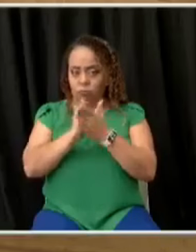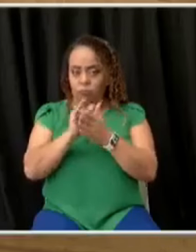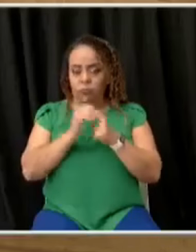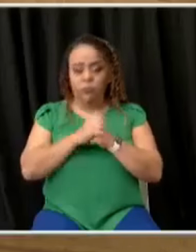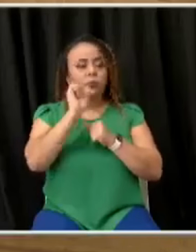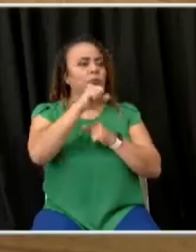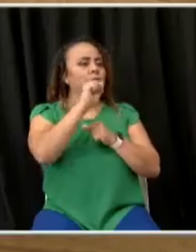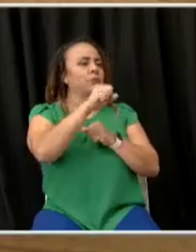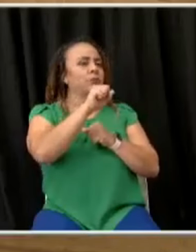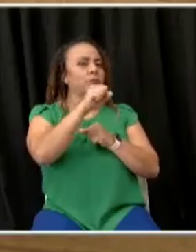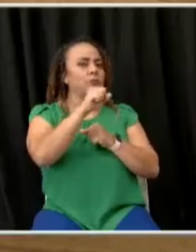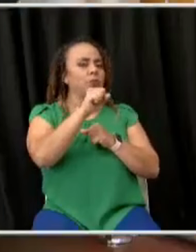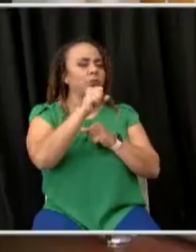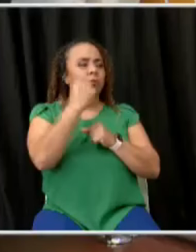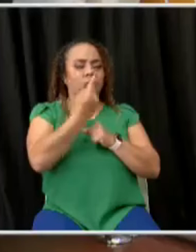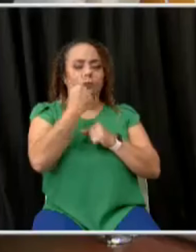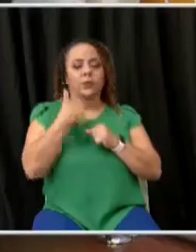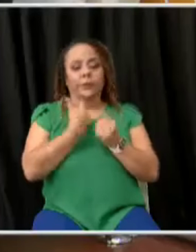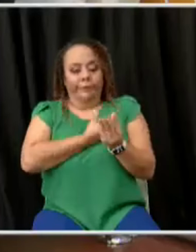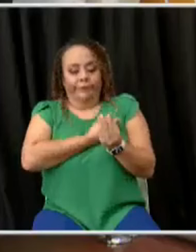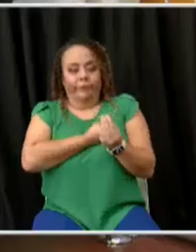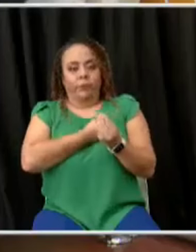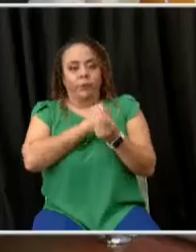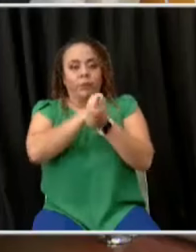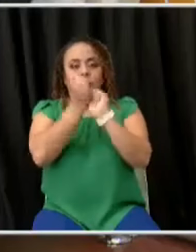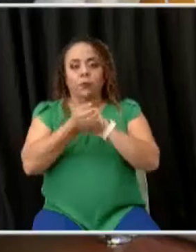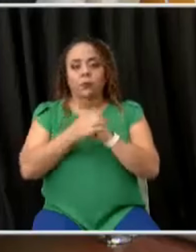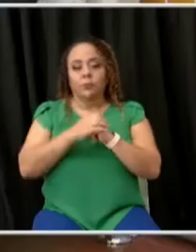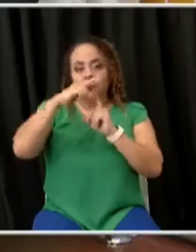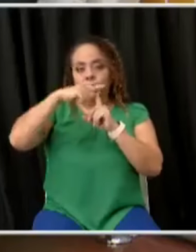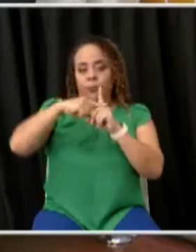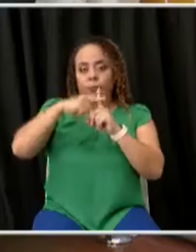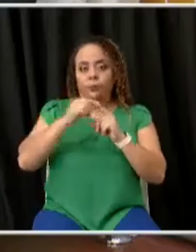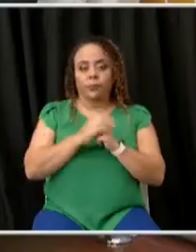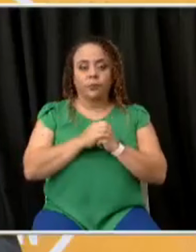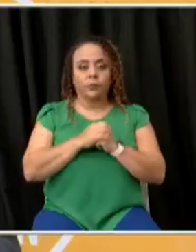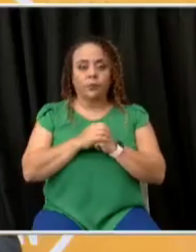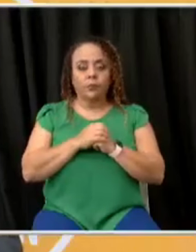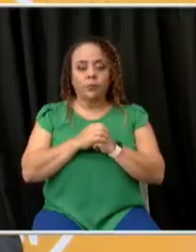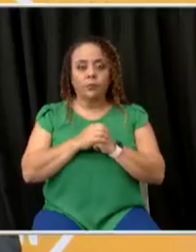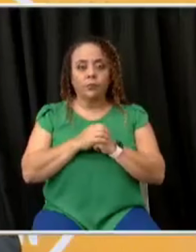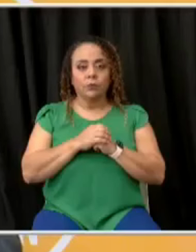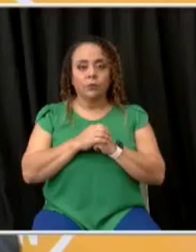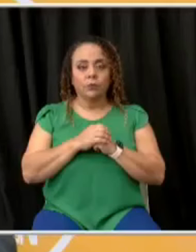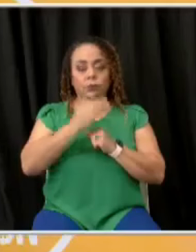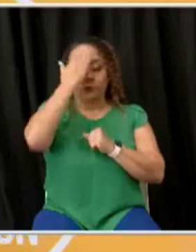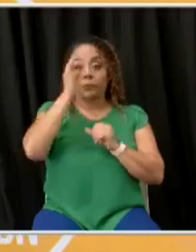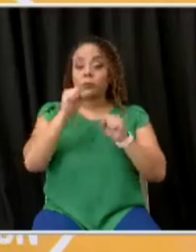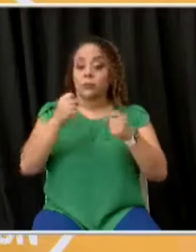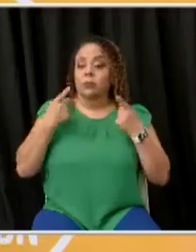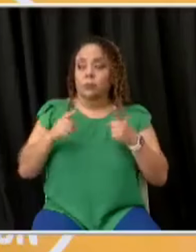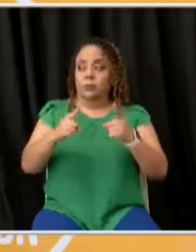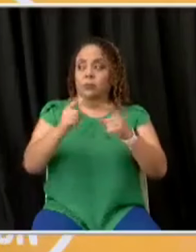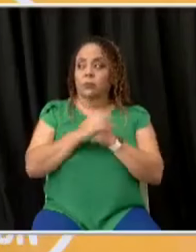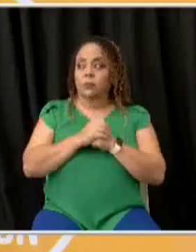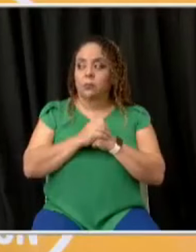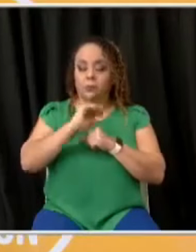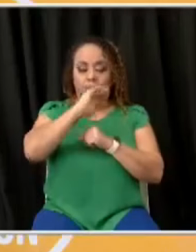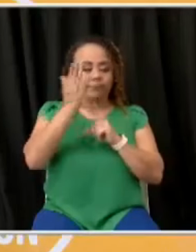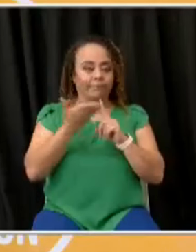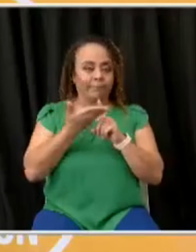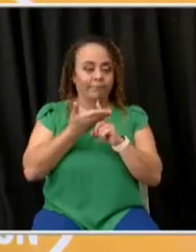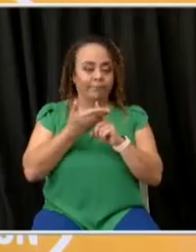hemos tenido temor de los cambios bruscos de temperatura. Correcto. Porque pueden producir lesiones de